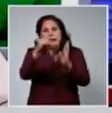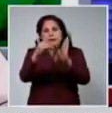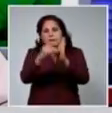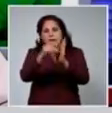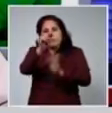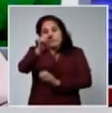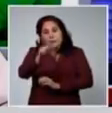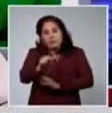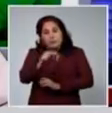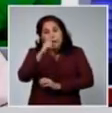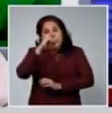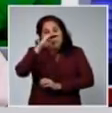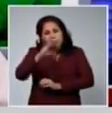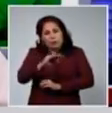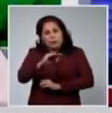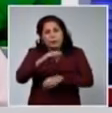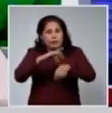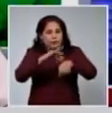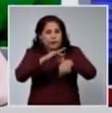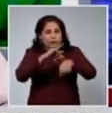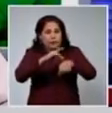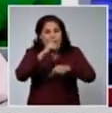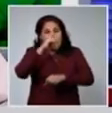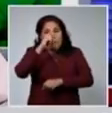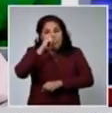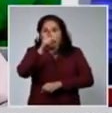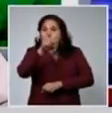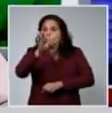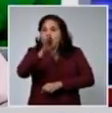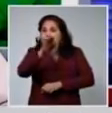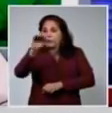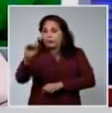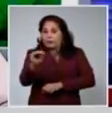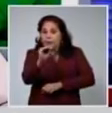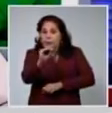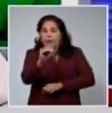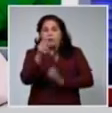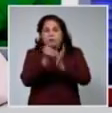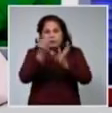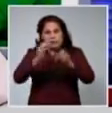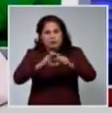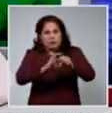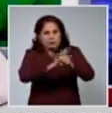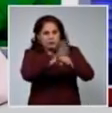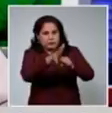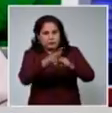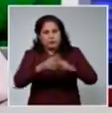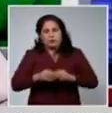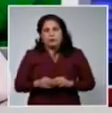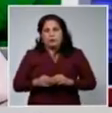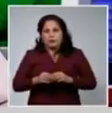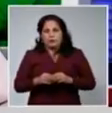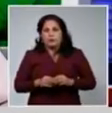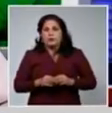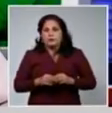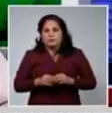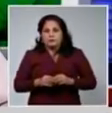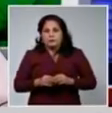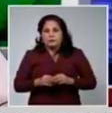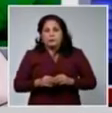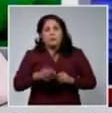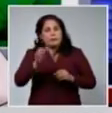en edad de 18 años y enero diagnosticado con la comida activa una suciedad